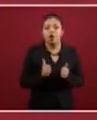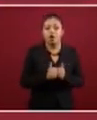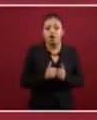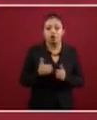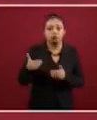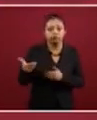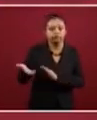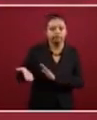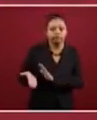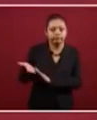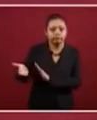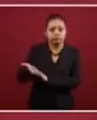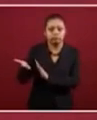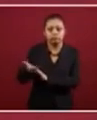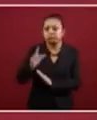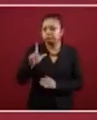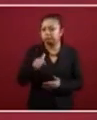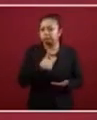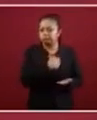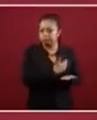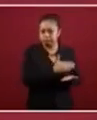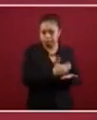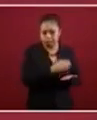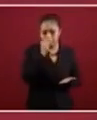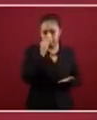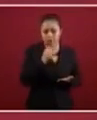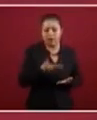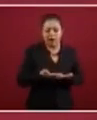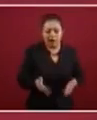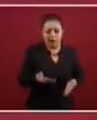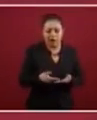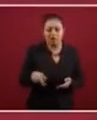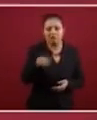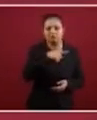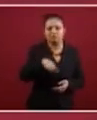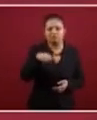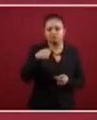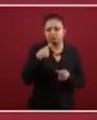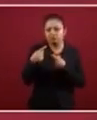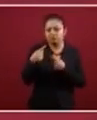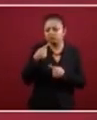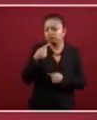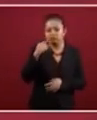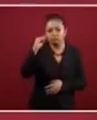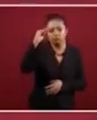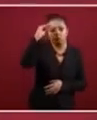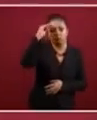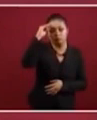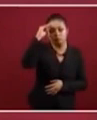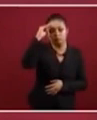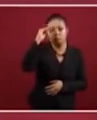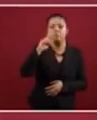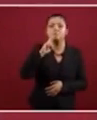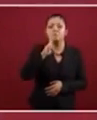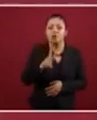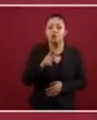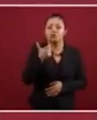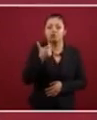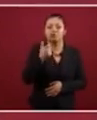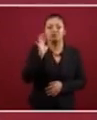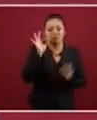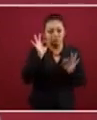que alguna vez el movimiento de los braceros ya acudió al rancho del expresidente Vicente Fox y también se manifestó ahí. Y